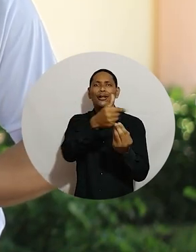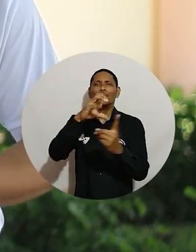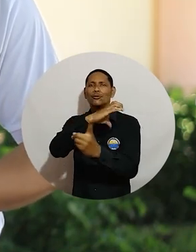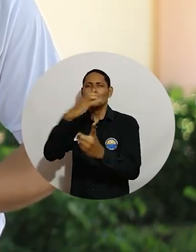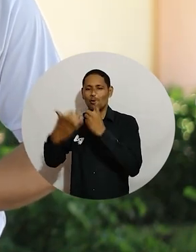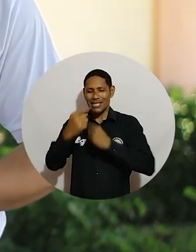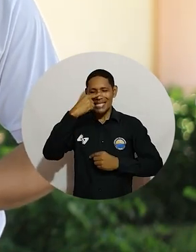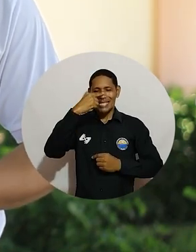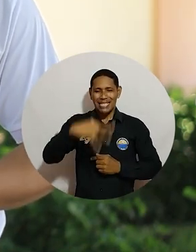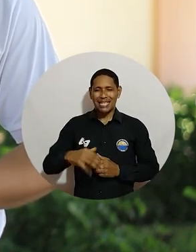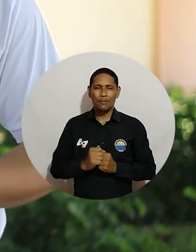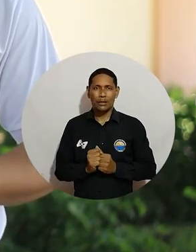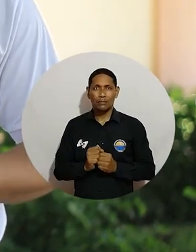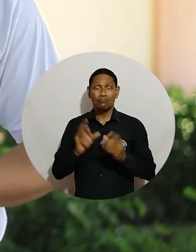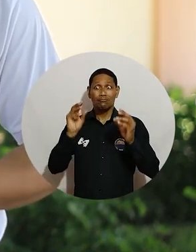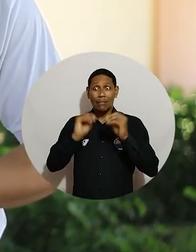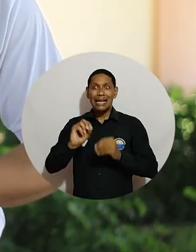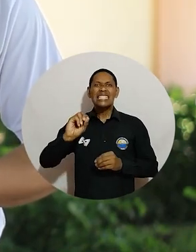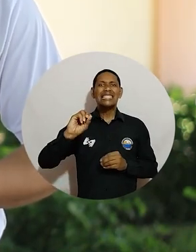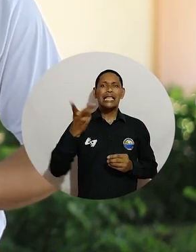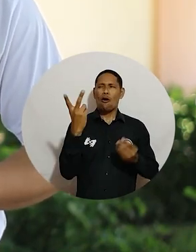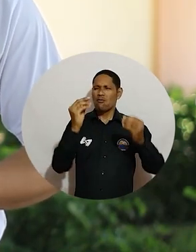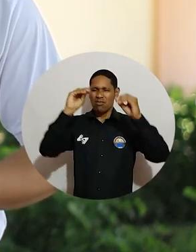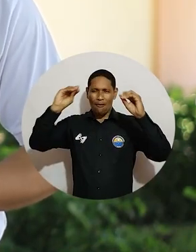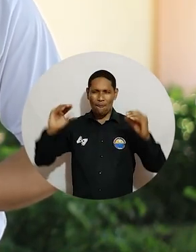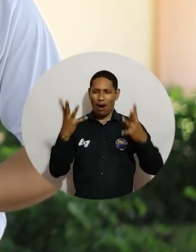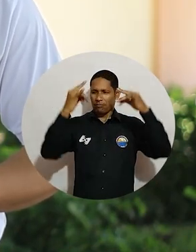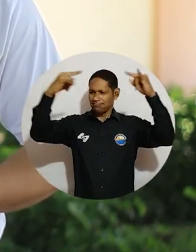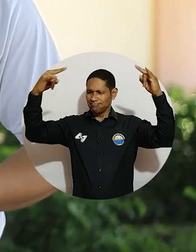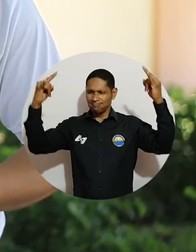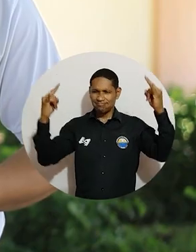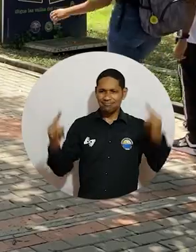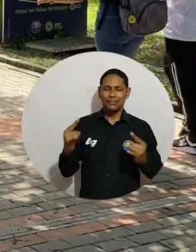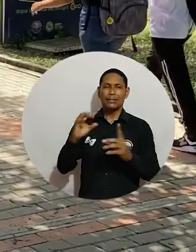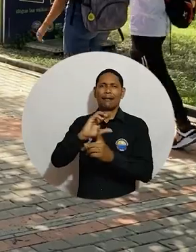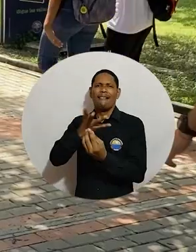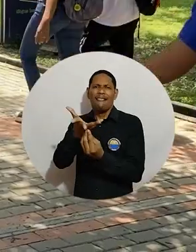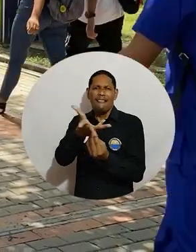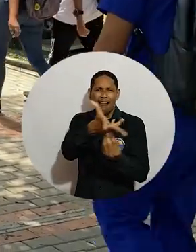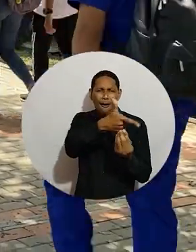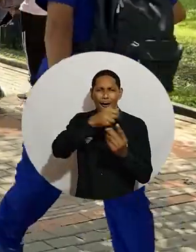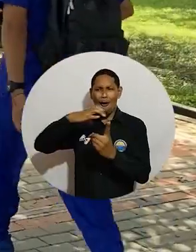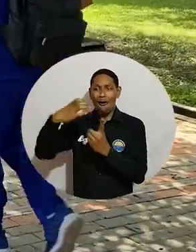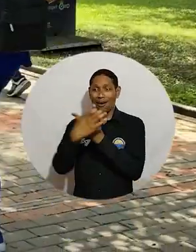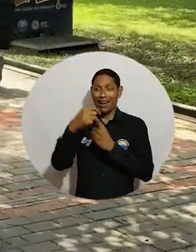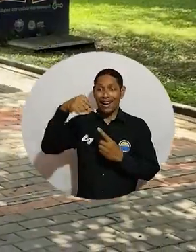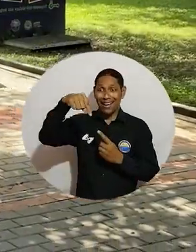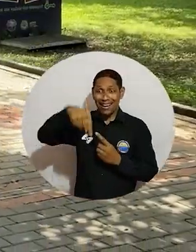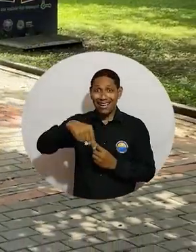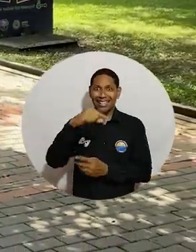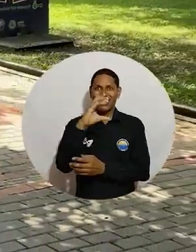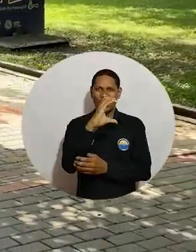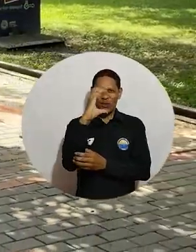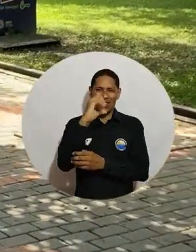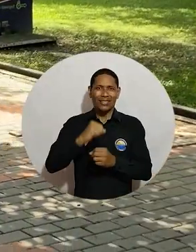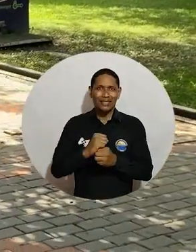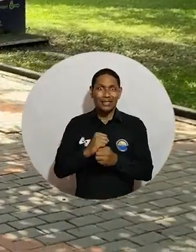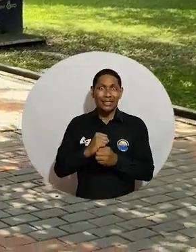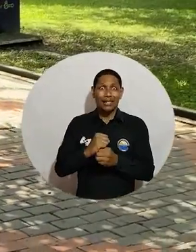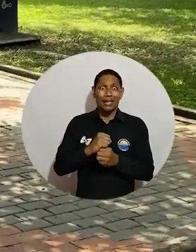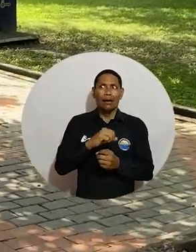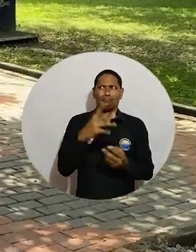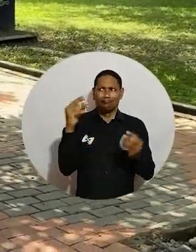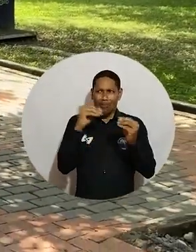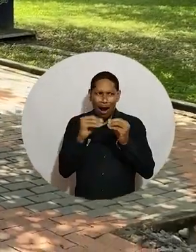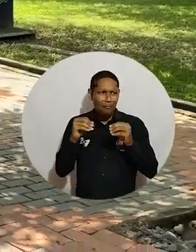Marta y la Segunda Feria Artesanal y Cultural del Caribe Colombiano. Entre el 4 y el 9 de octubre se desarrollarán